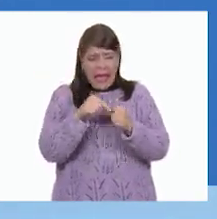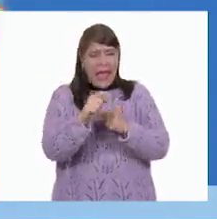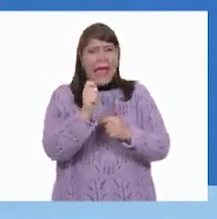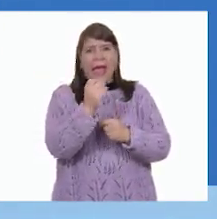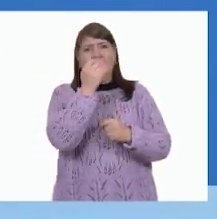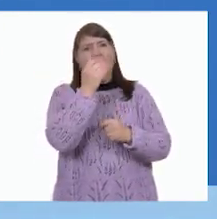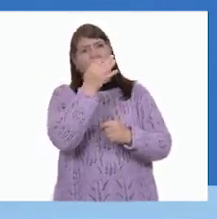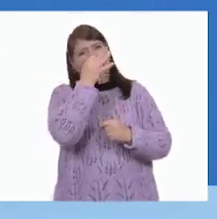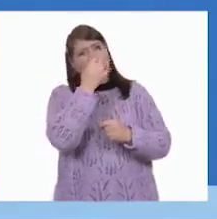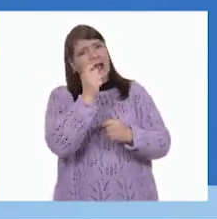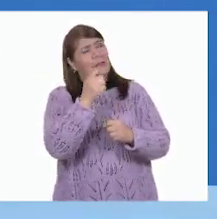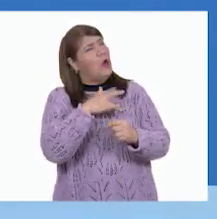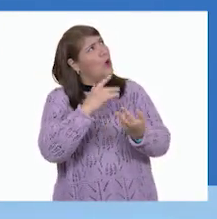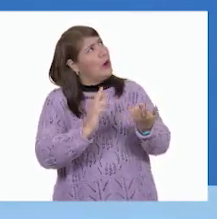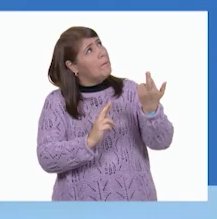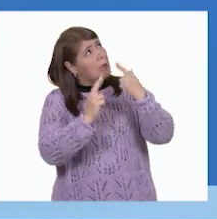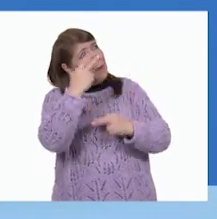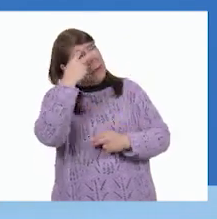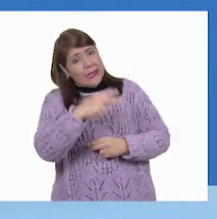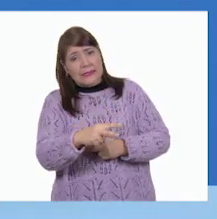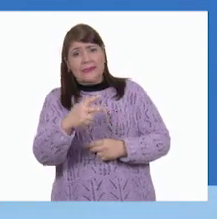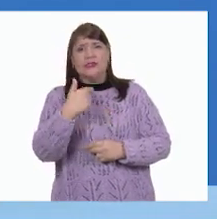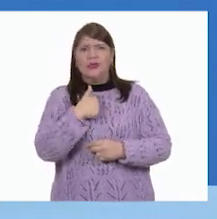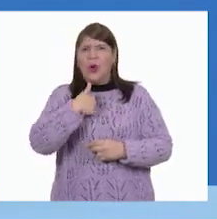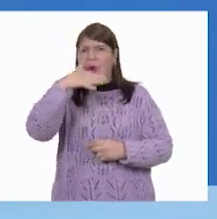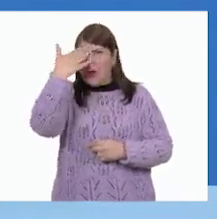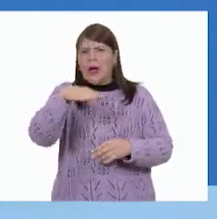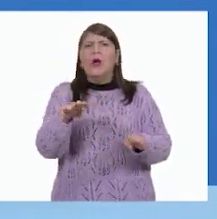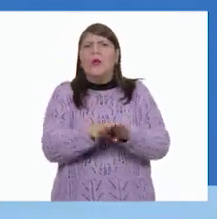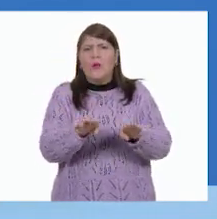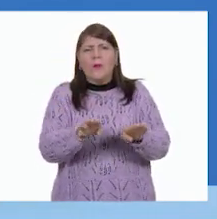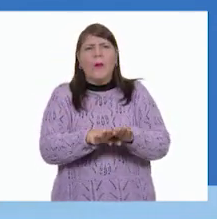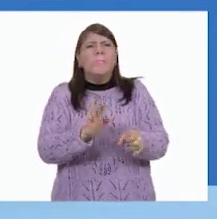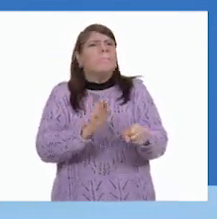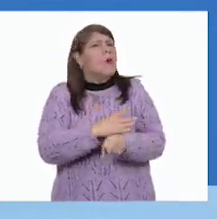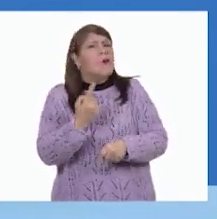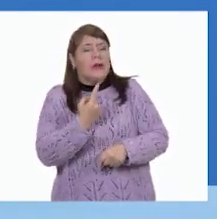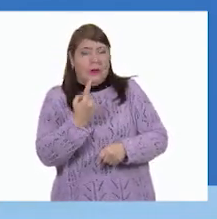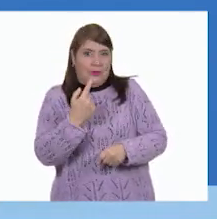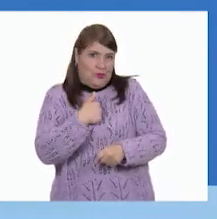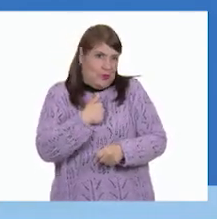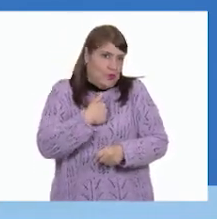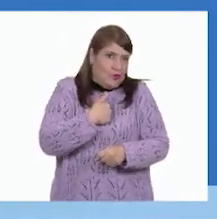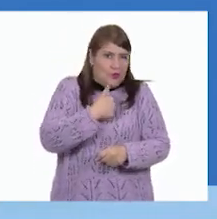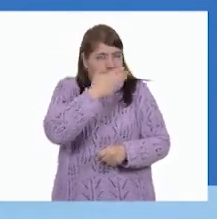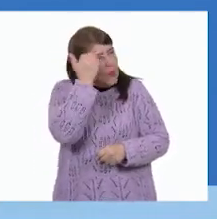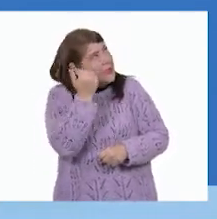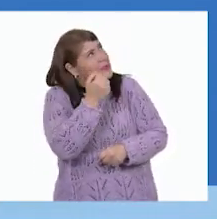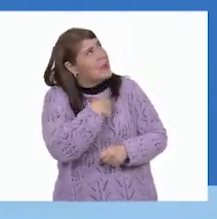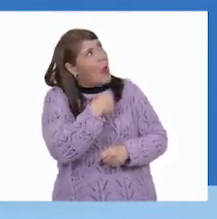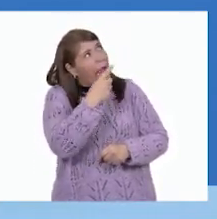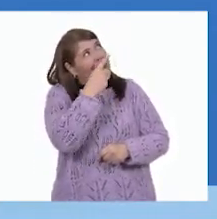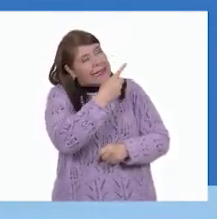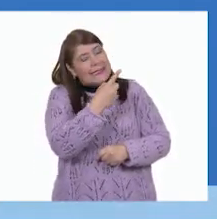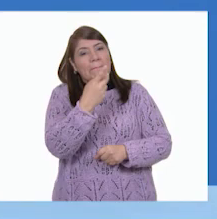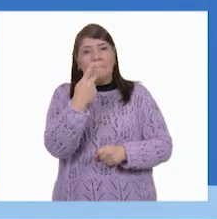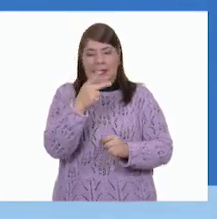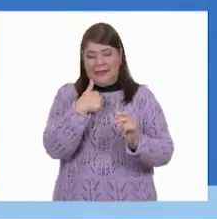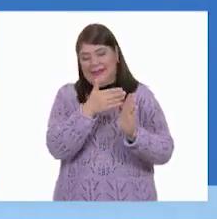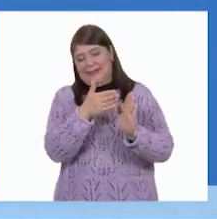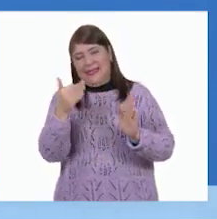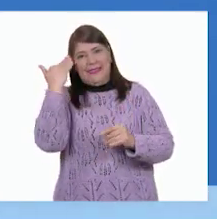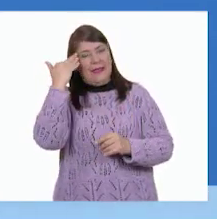a la Revolución Mexicana. Lo sé porque no sé si ya lo dije, pero es mi etapa